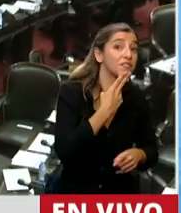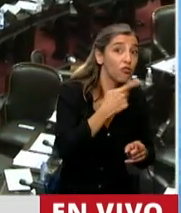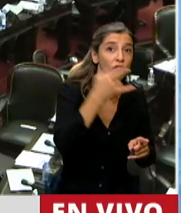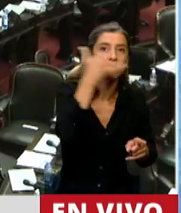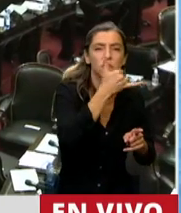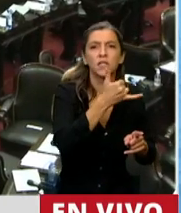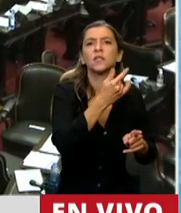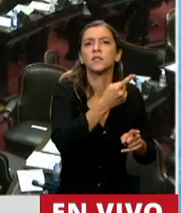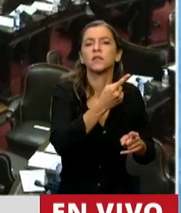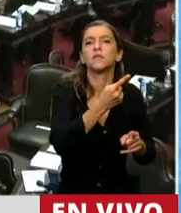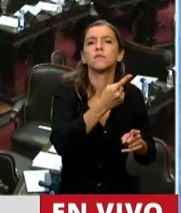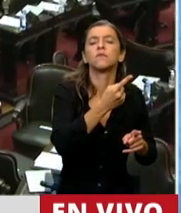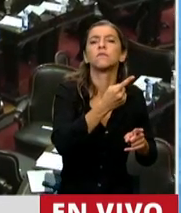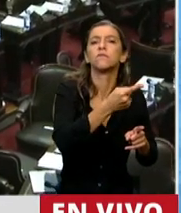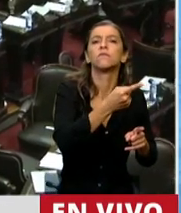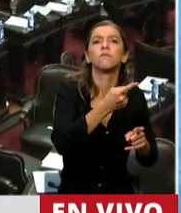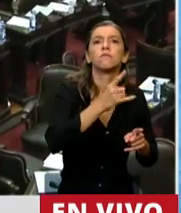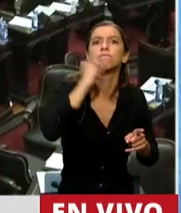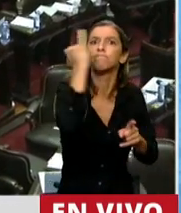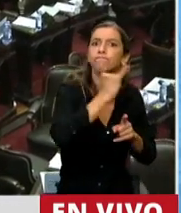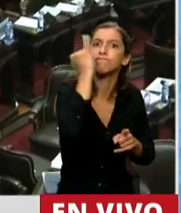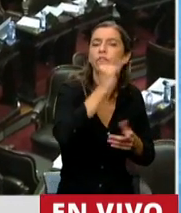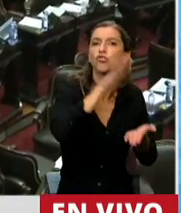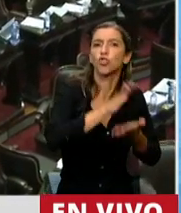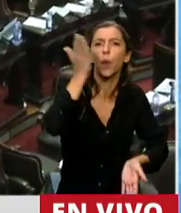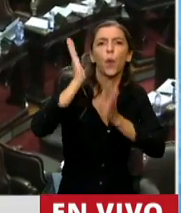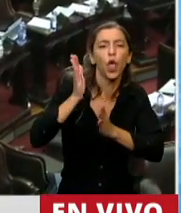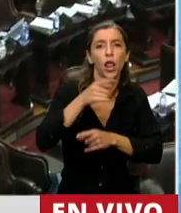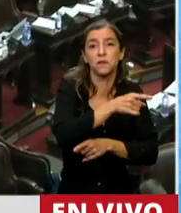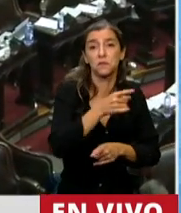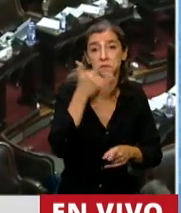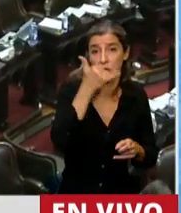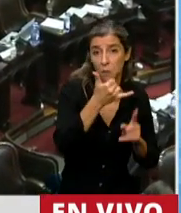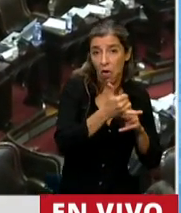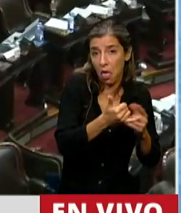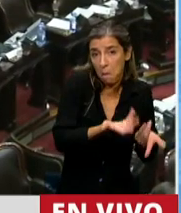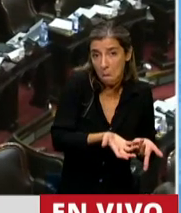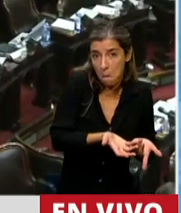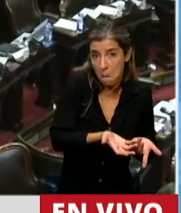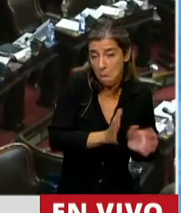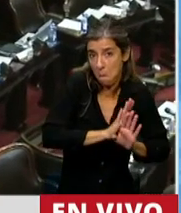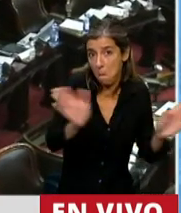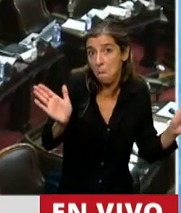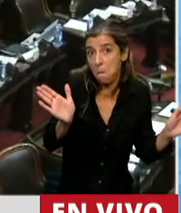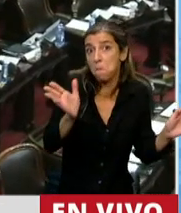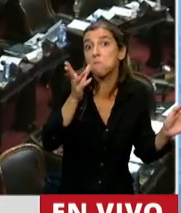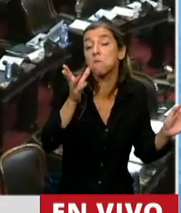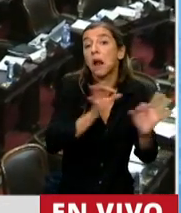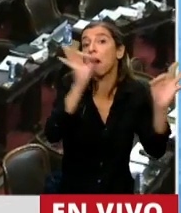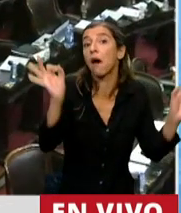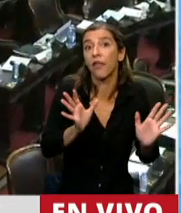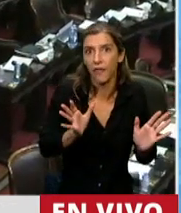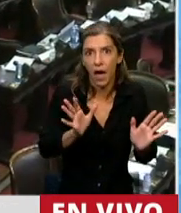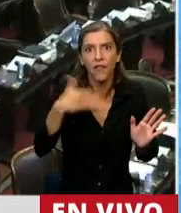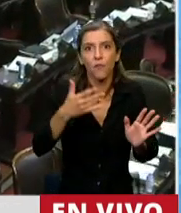sobre un hecho de violencia. Fue desestimada esa llamada. Se conoció ese audio, generó una